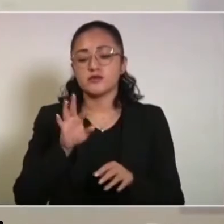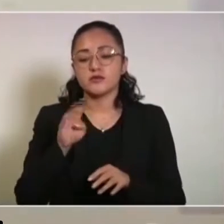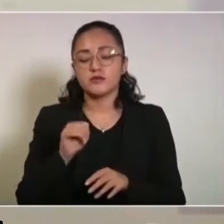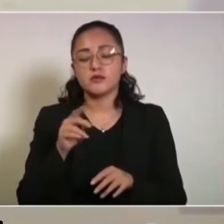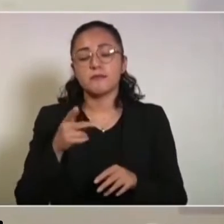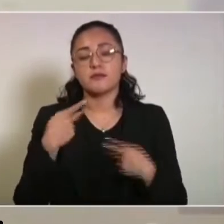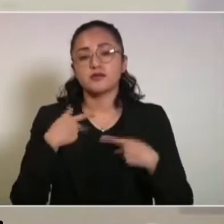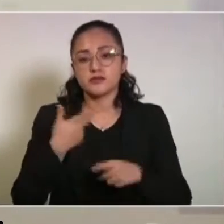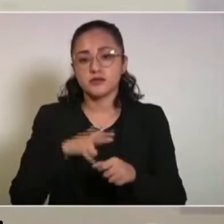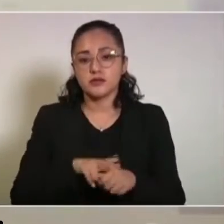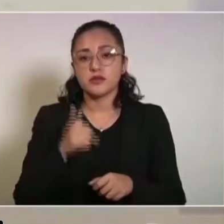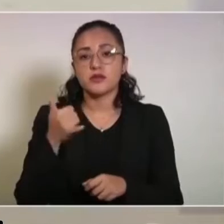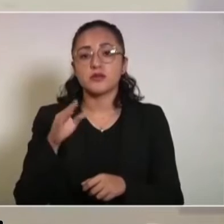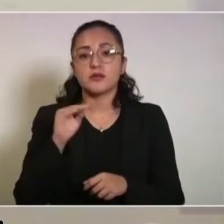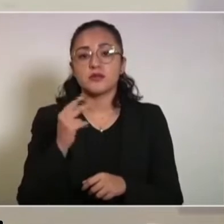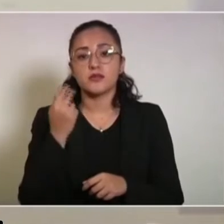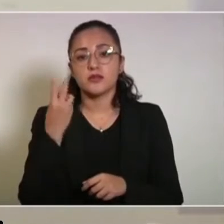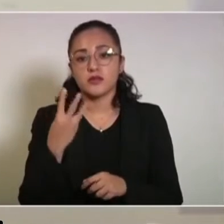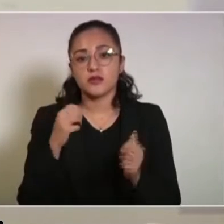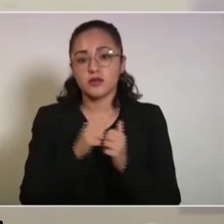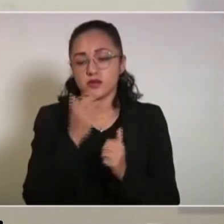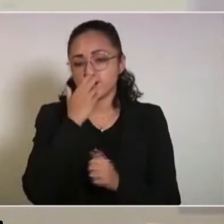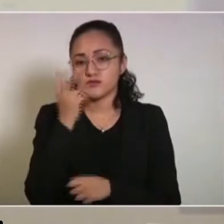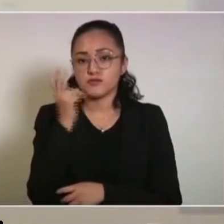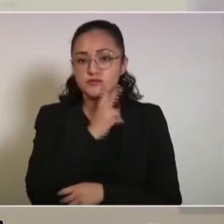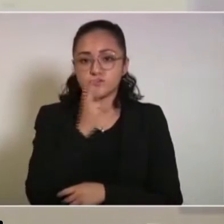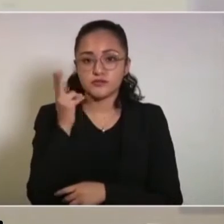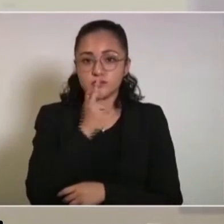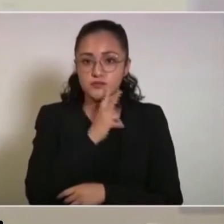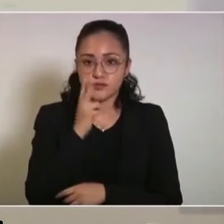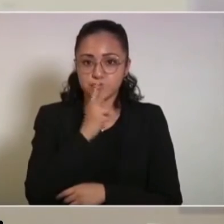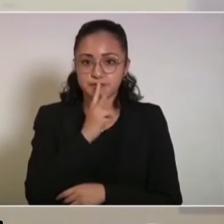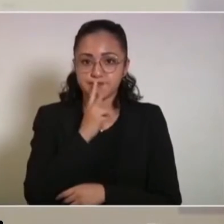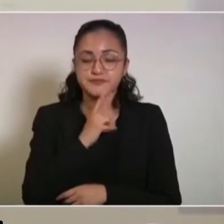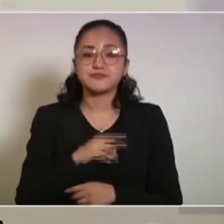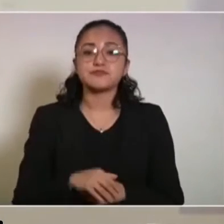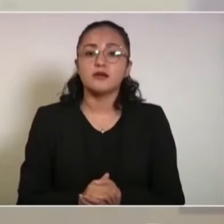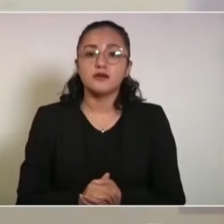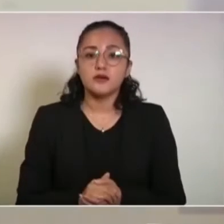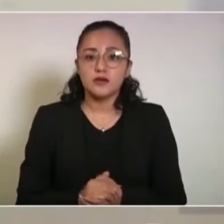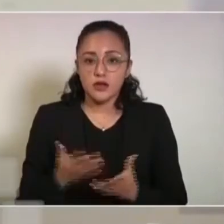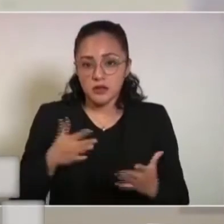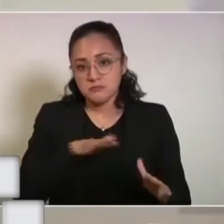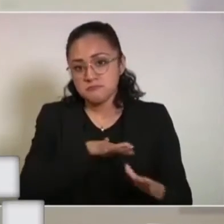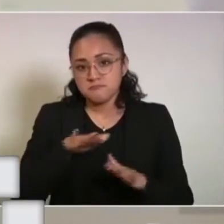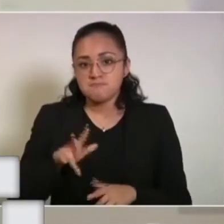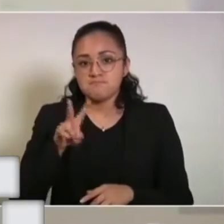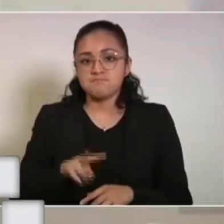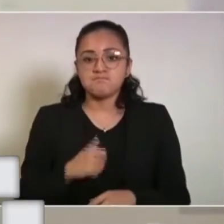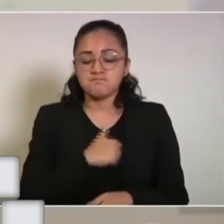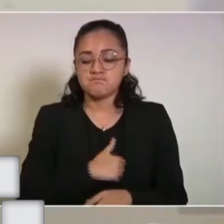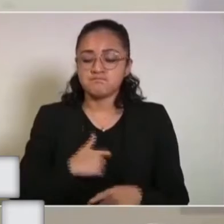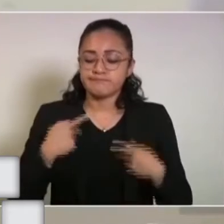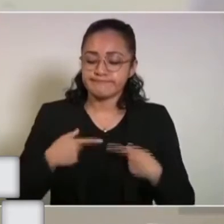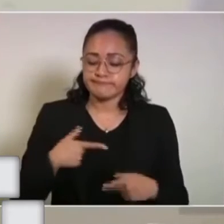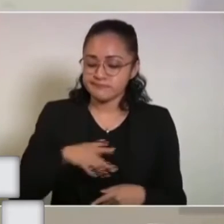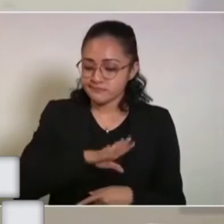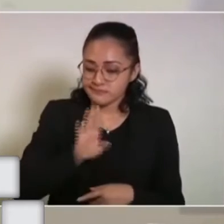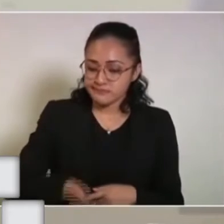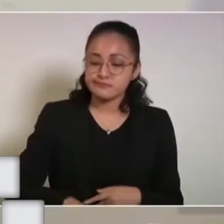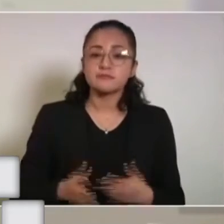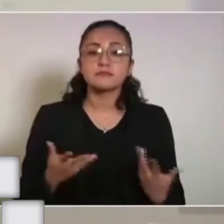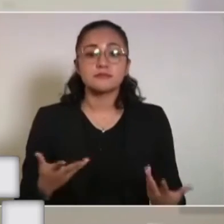hospitalizados y 93 de ellos requieren de ventilación mecánica asistida en lo que respecta a lamentablemente a las